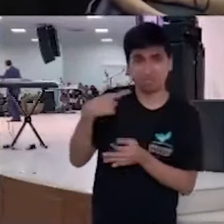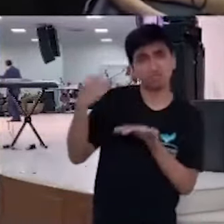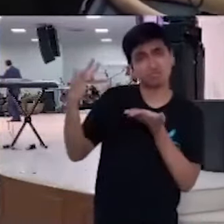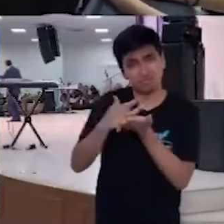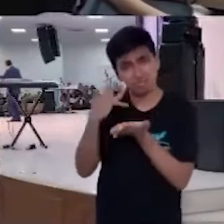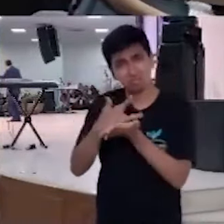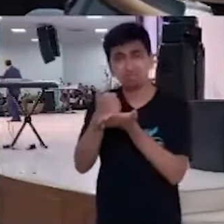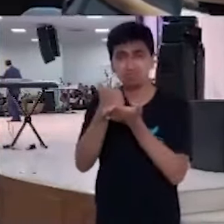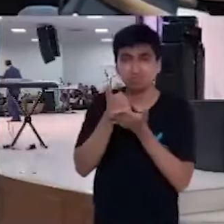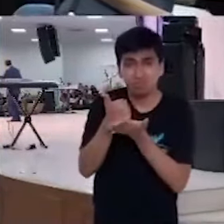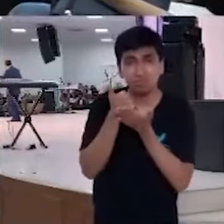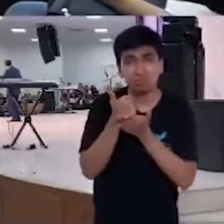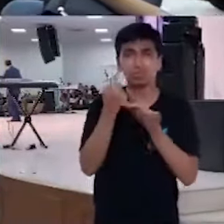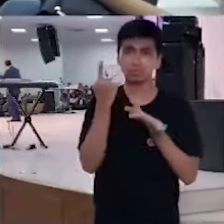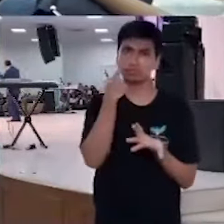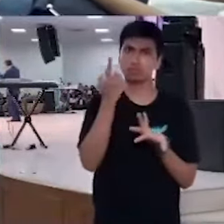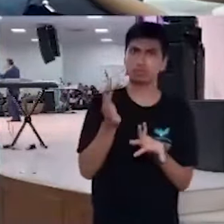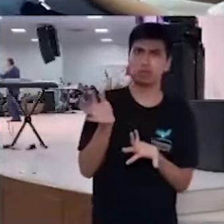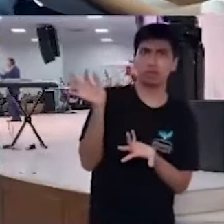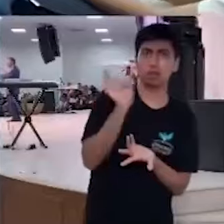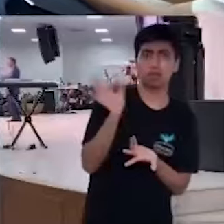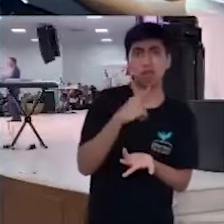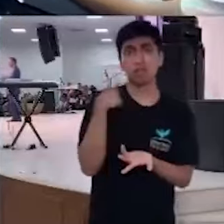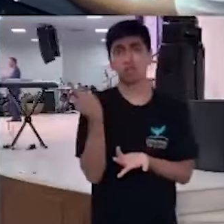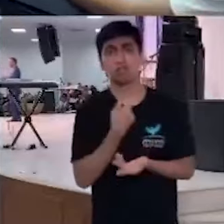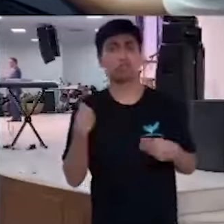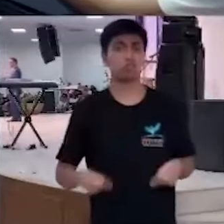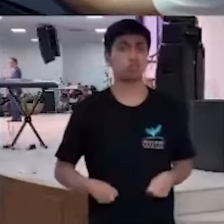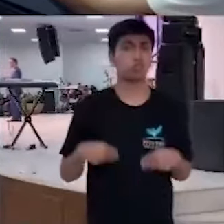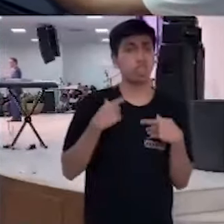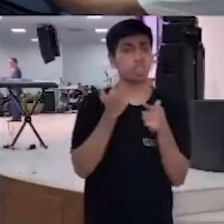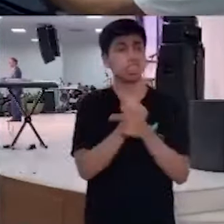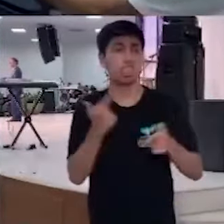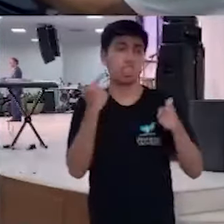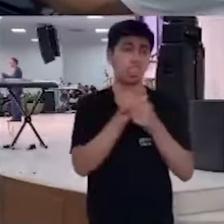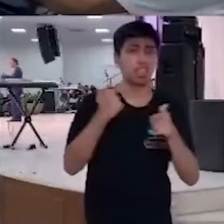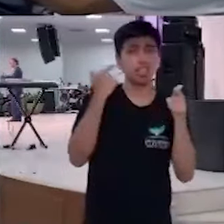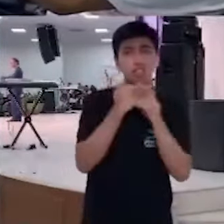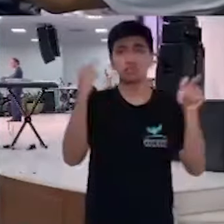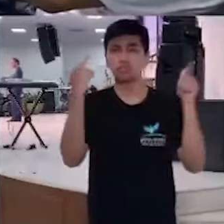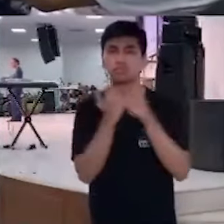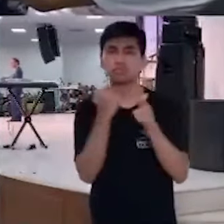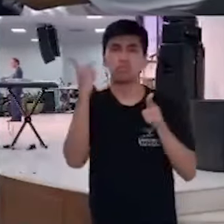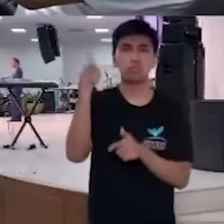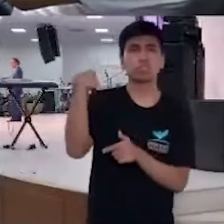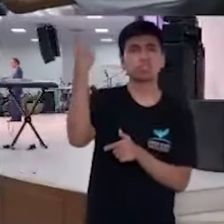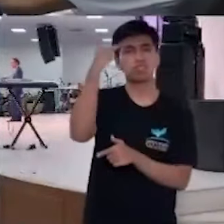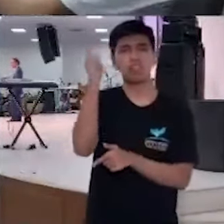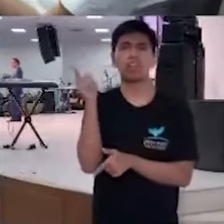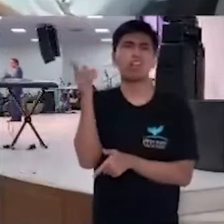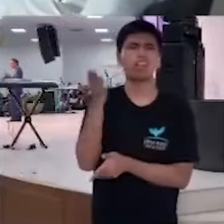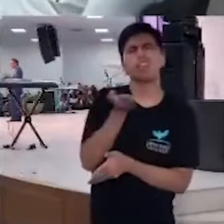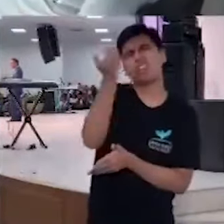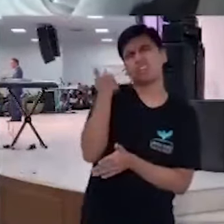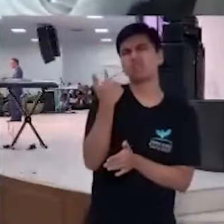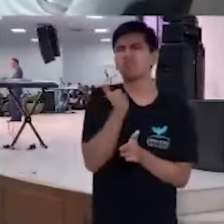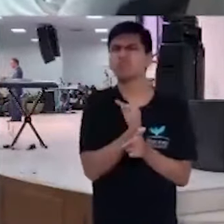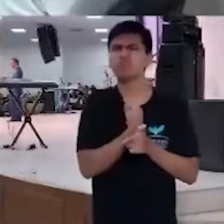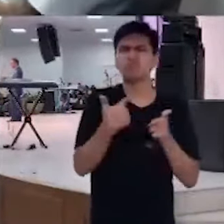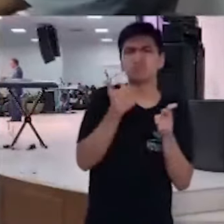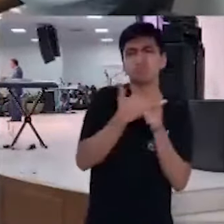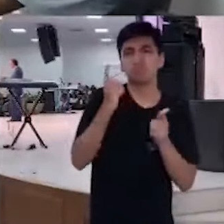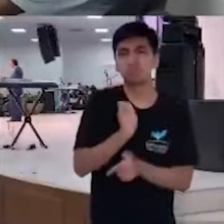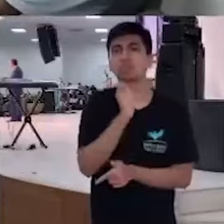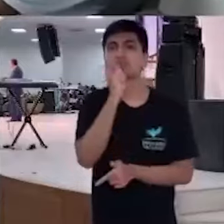regula nuestro comportamiento, tú eres juez para ti mismo, eres señor para ti mismo, eres un Dios para ti